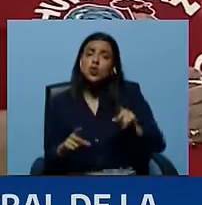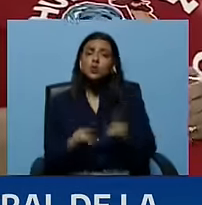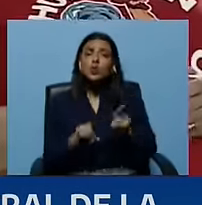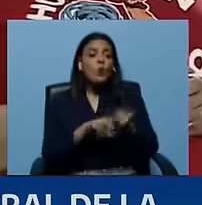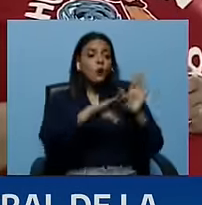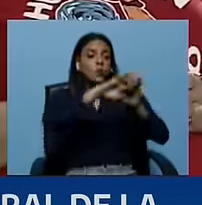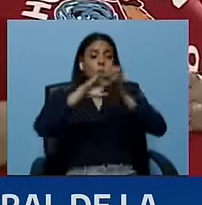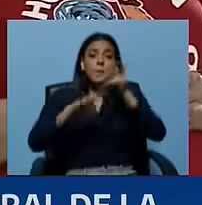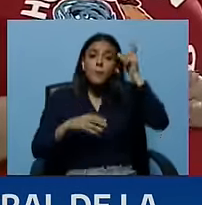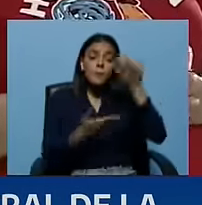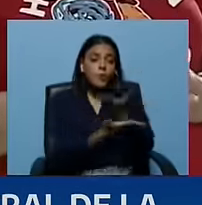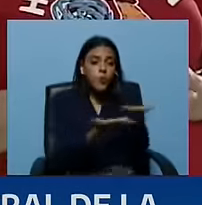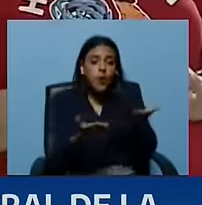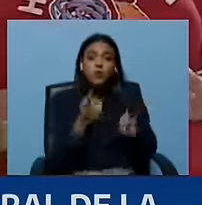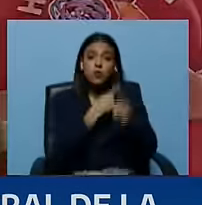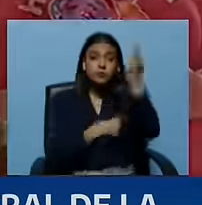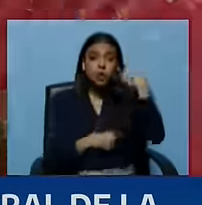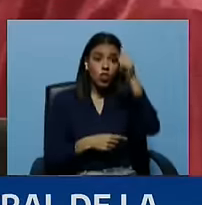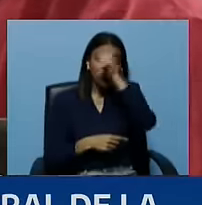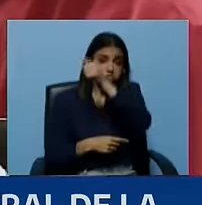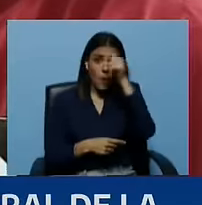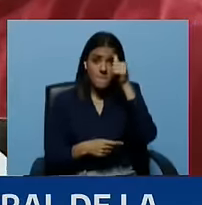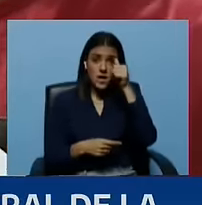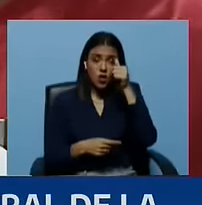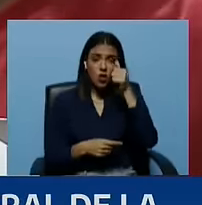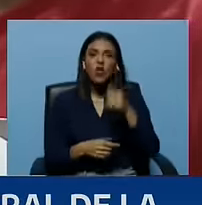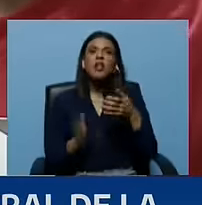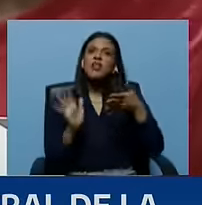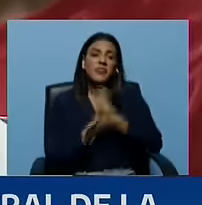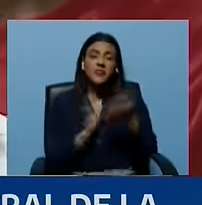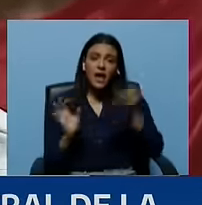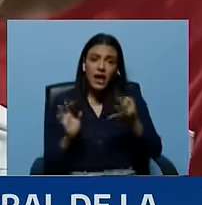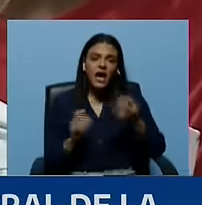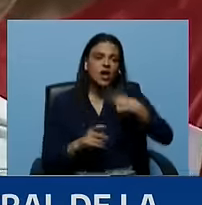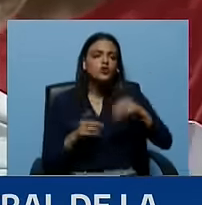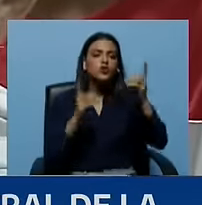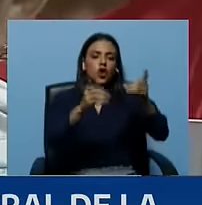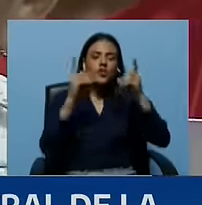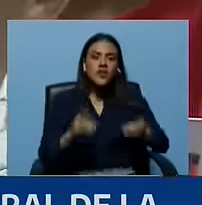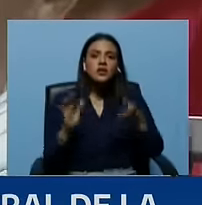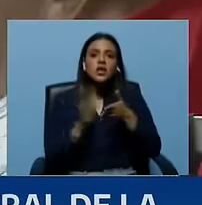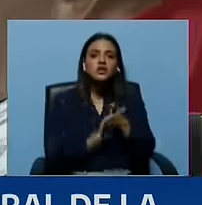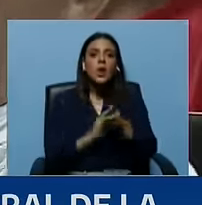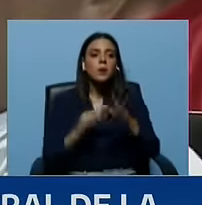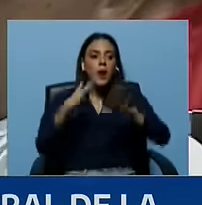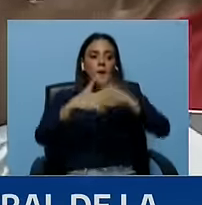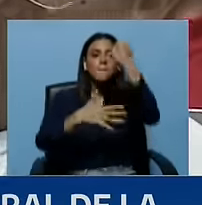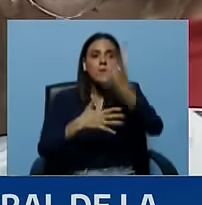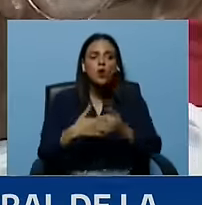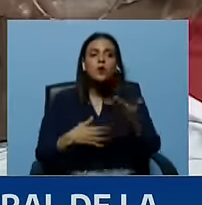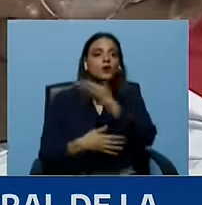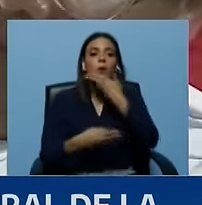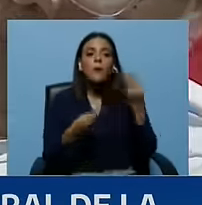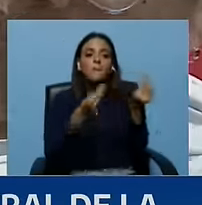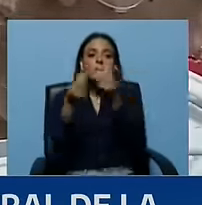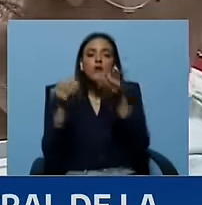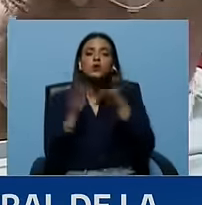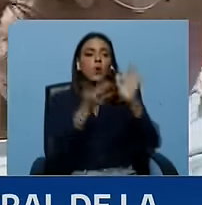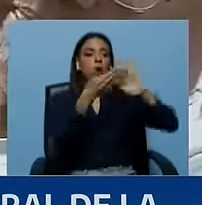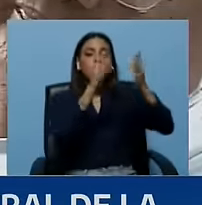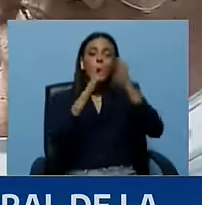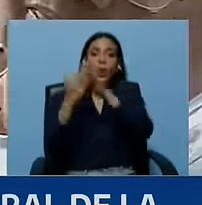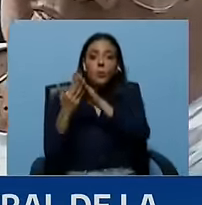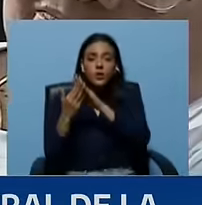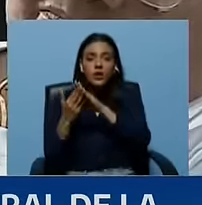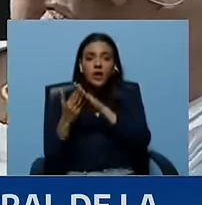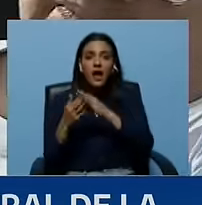al pueblo el domingo a decidir el destino de proyectos para mejorar su comunidad, que es mejorar